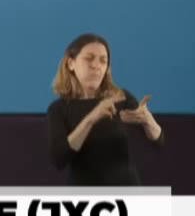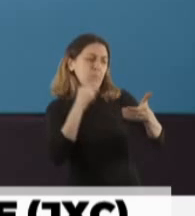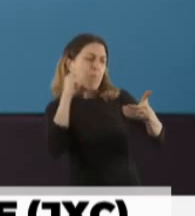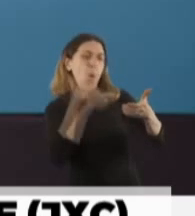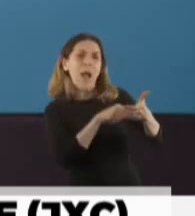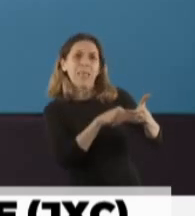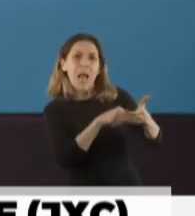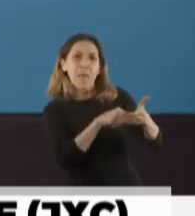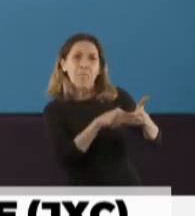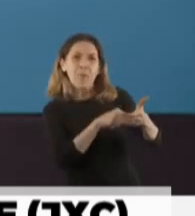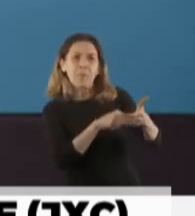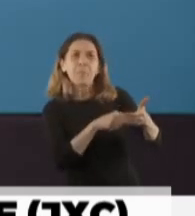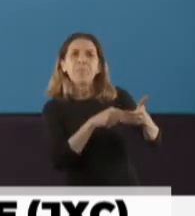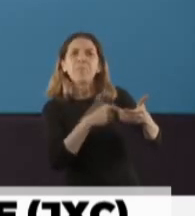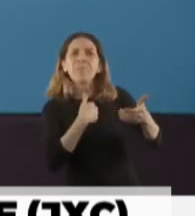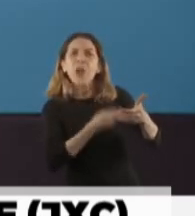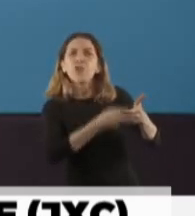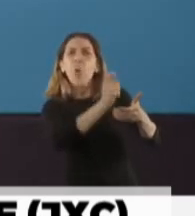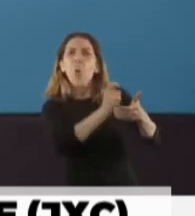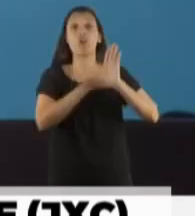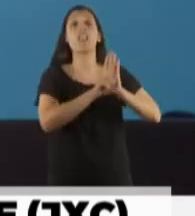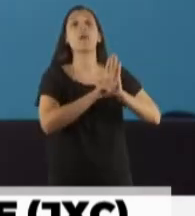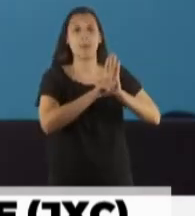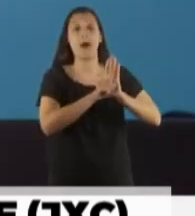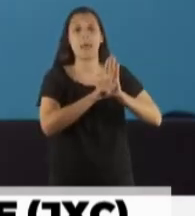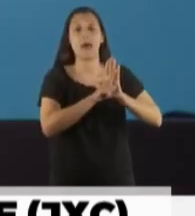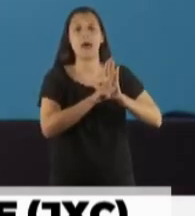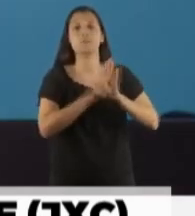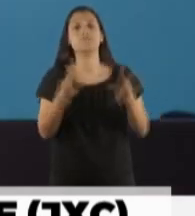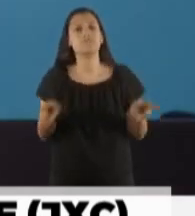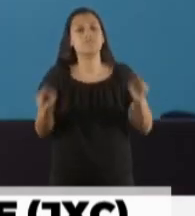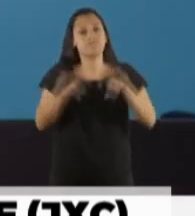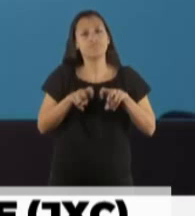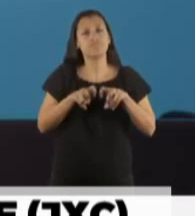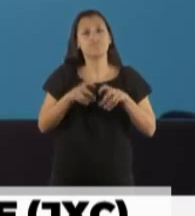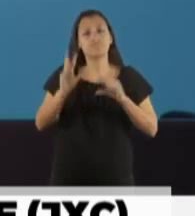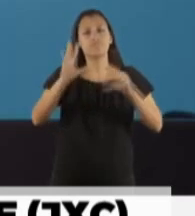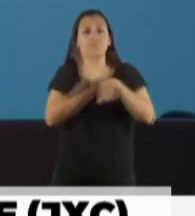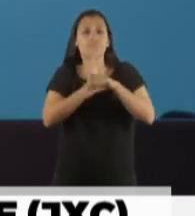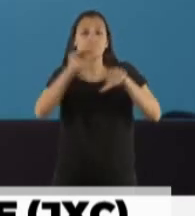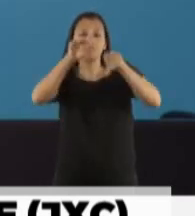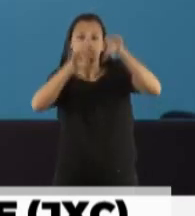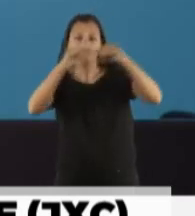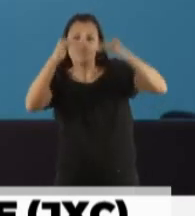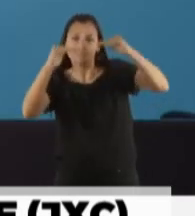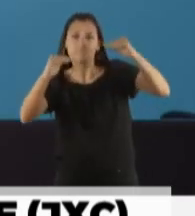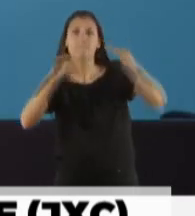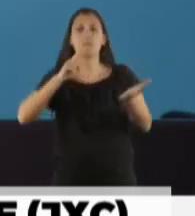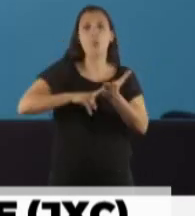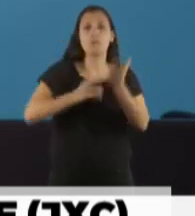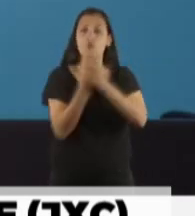tiempo y es por esa razón que muchísimas esas empresas podemos empezar a dar nombres empiezan a hacer cosas que hacían en la argentina en otros países es decir